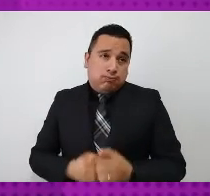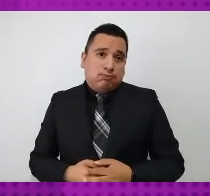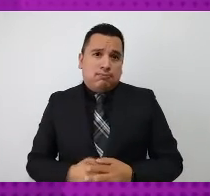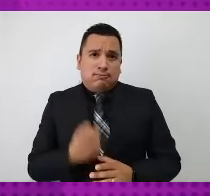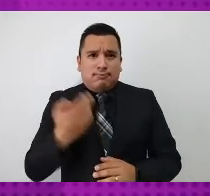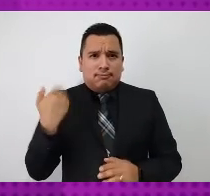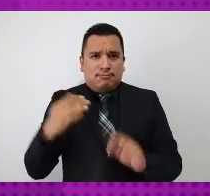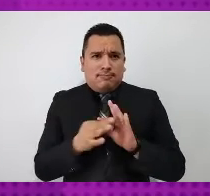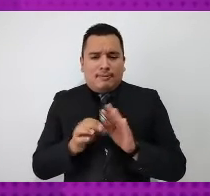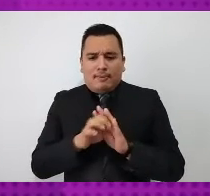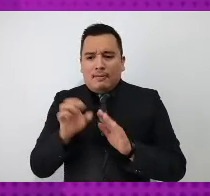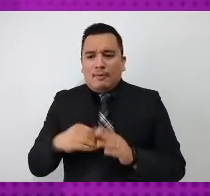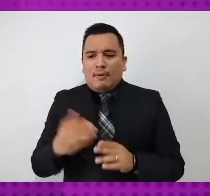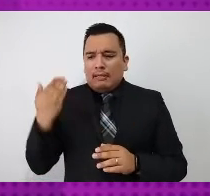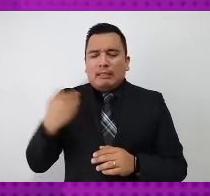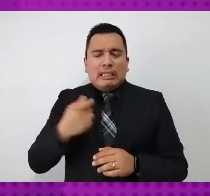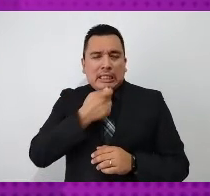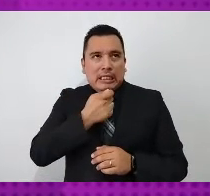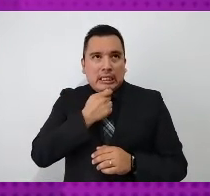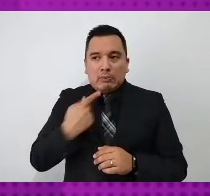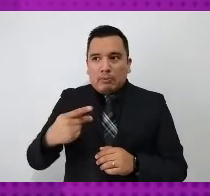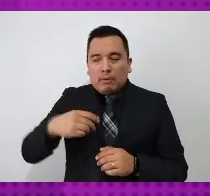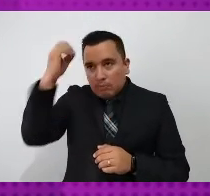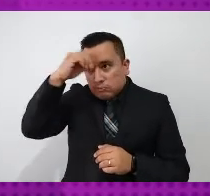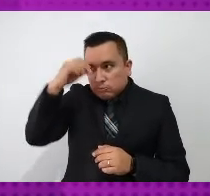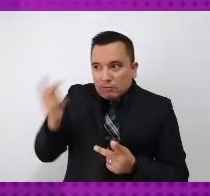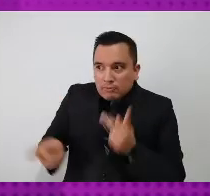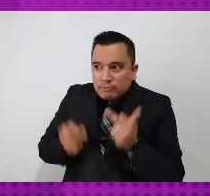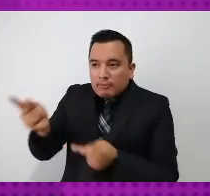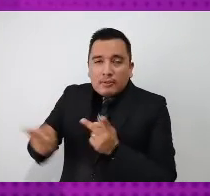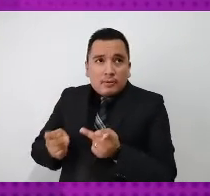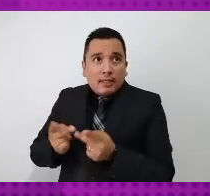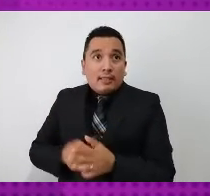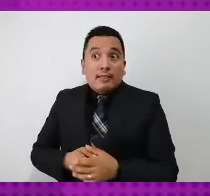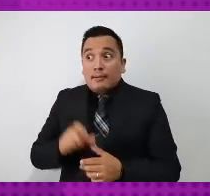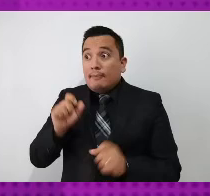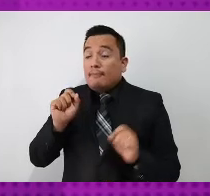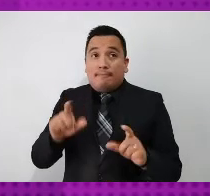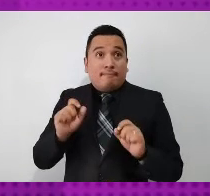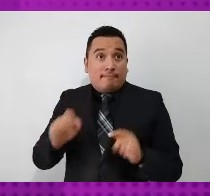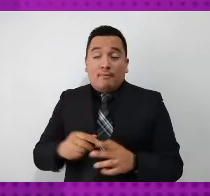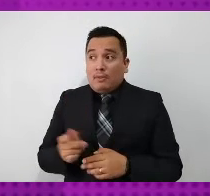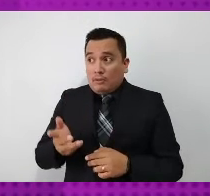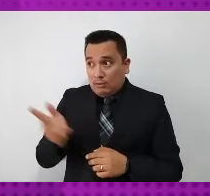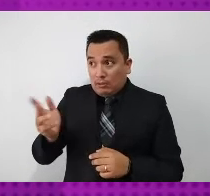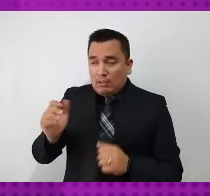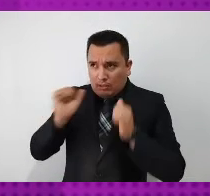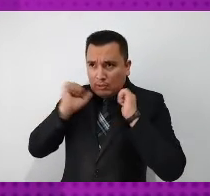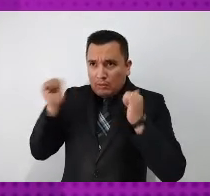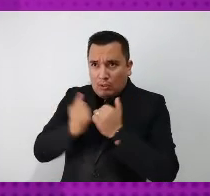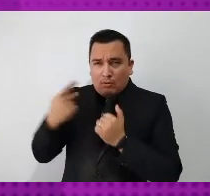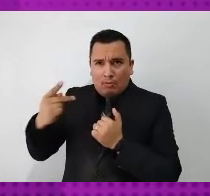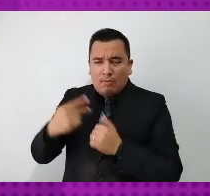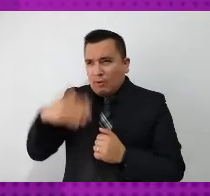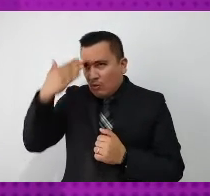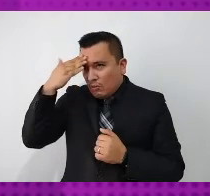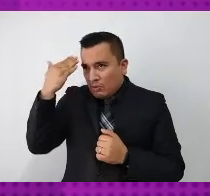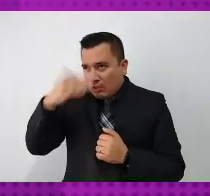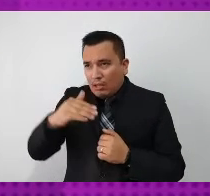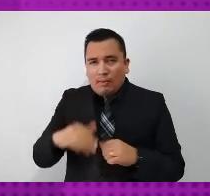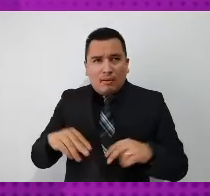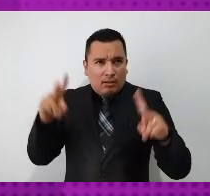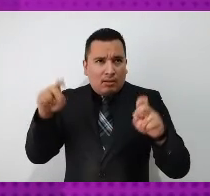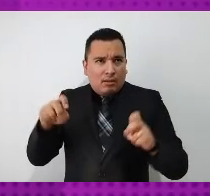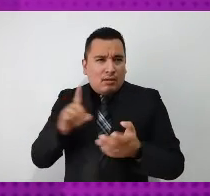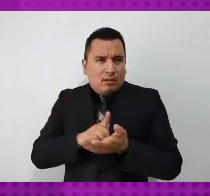que tomaron en cuenta la participación de ustedes que conocen de manera directa las cuestiones